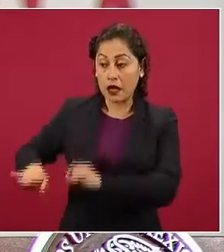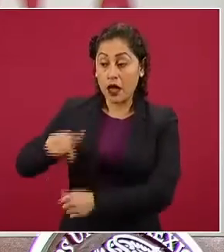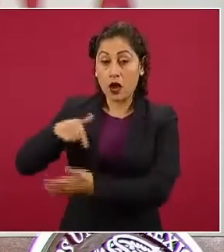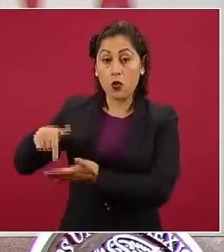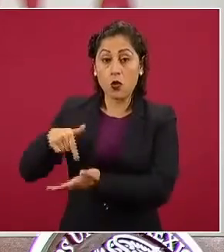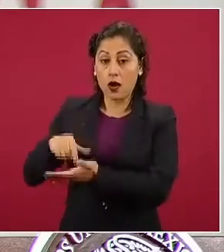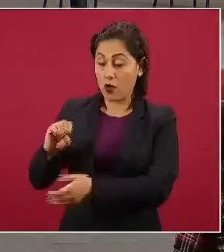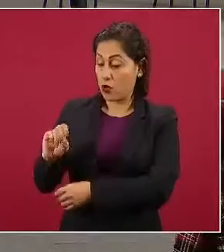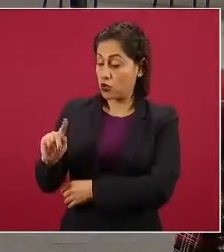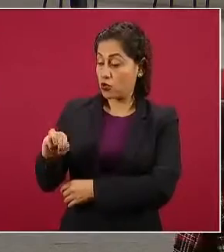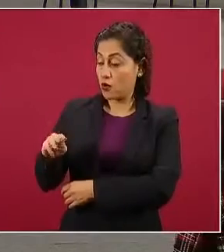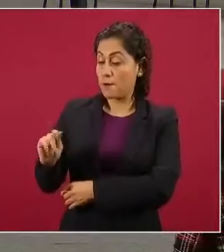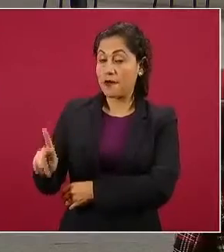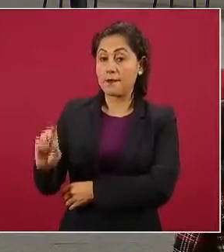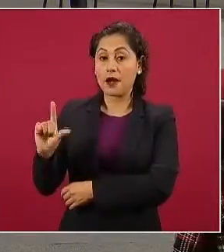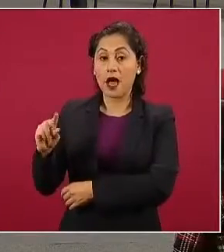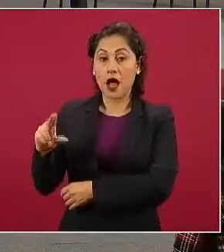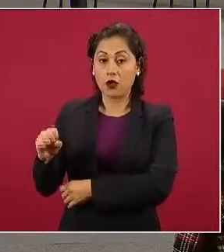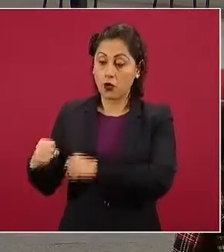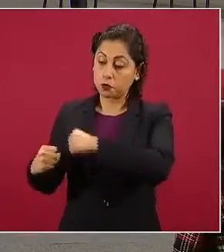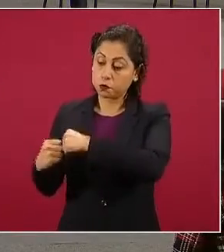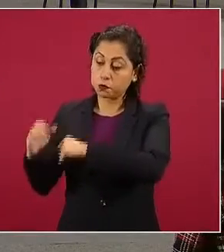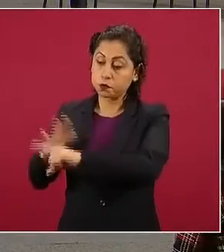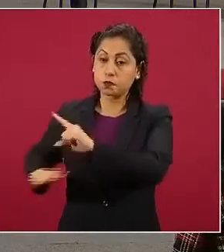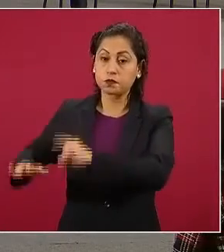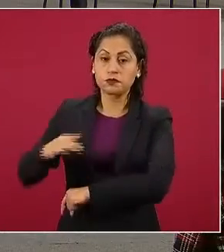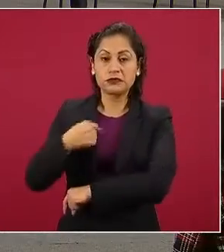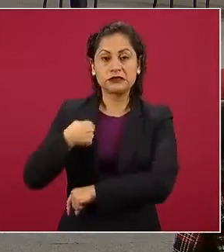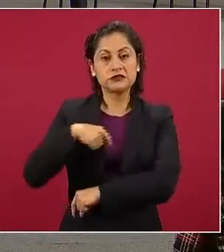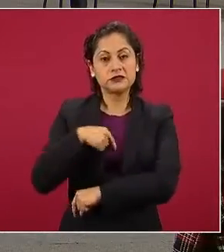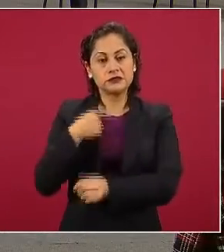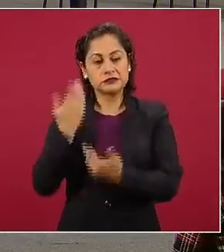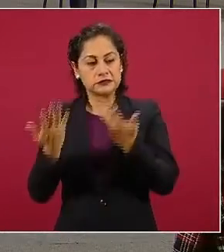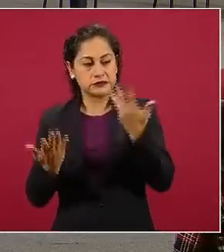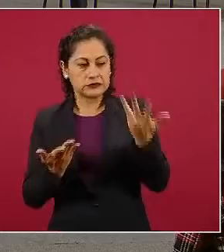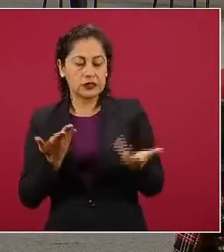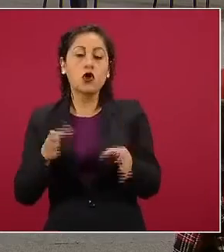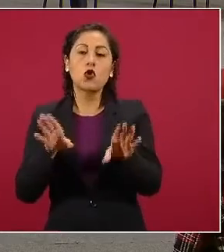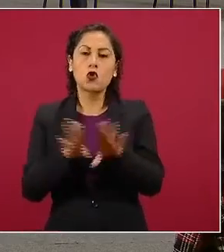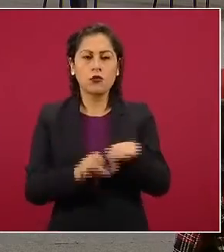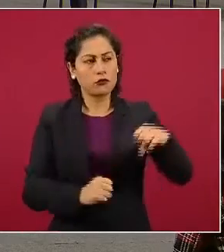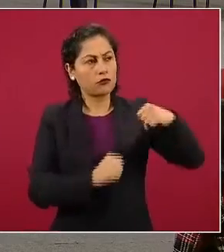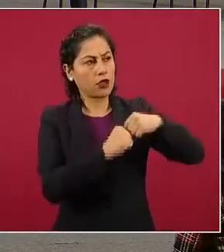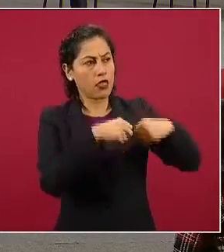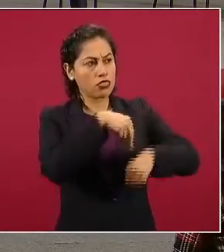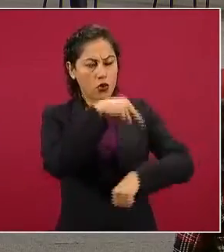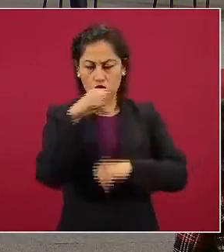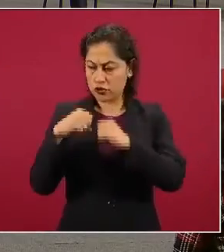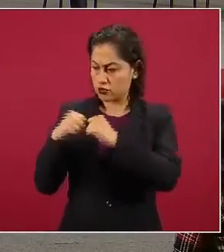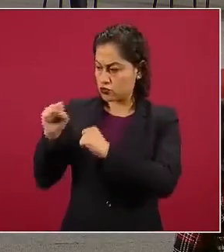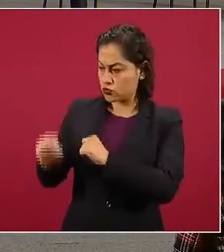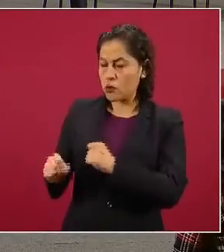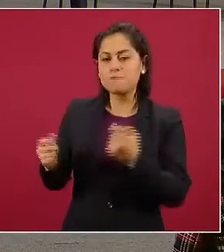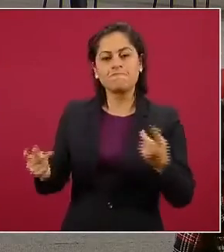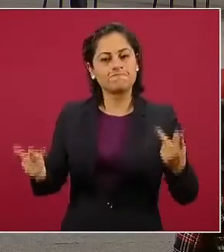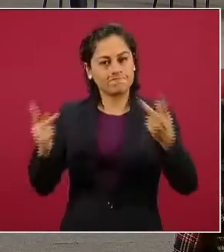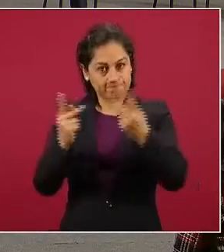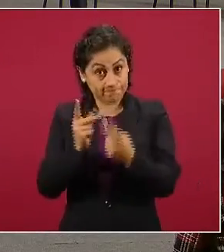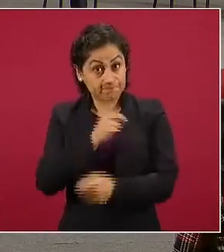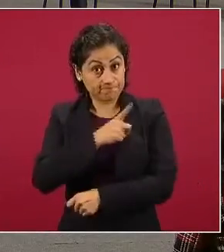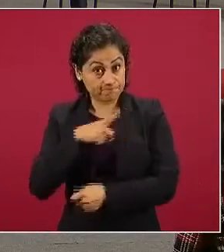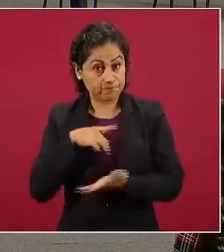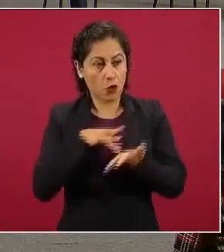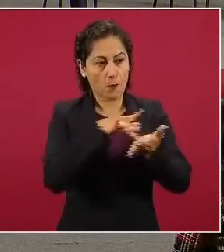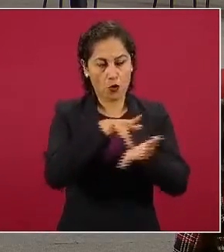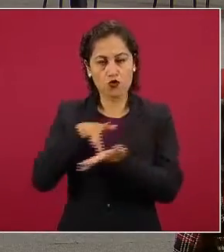nos llevaron a reflexionar que teníamos que dar un tratamiento similar entre la frontera norte y la frontera sur. Ahora, es un poquito